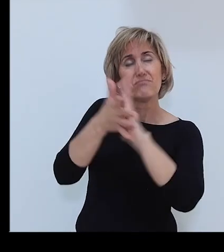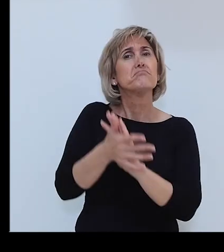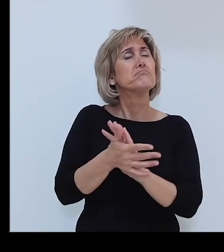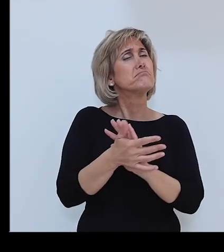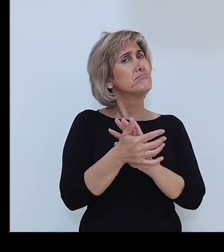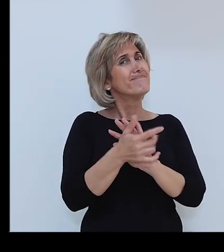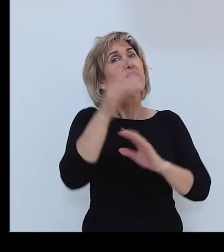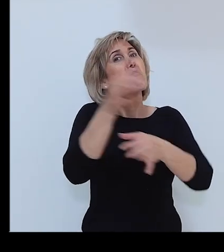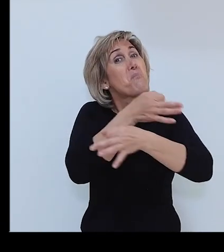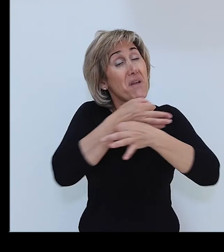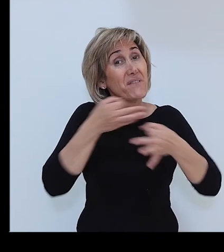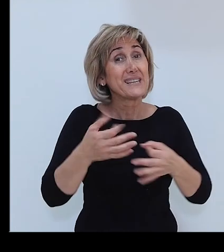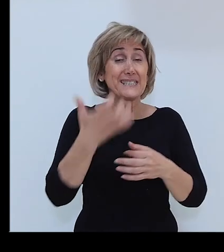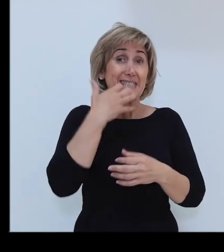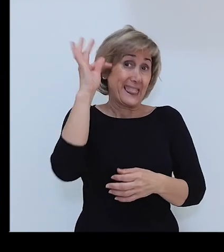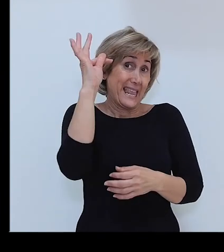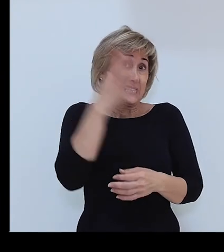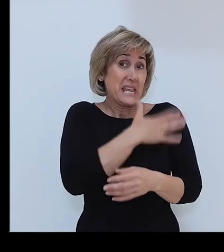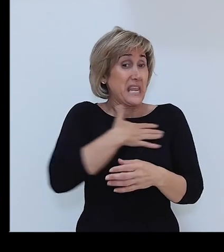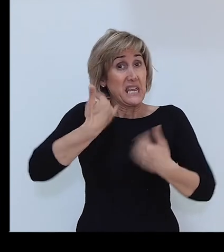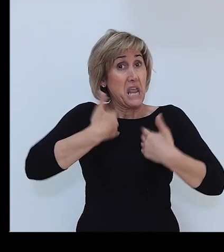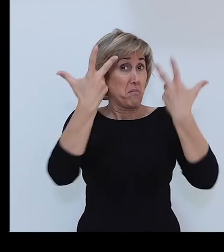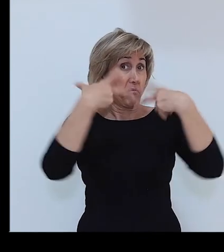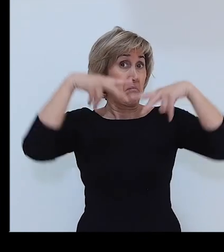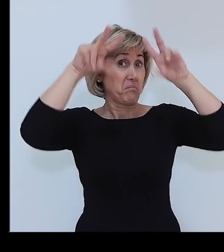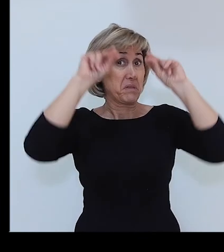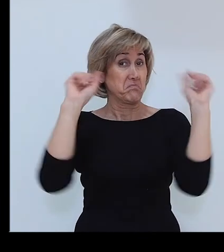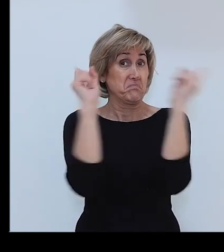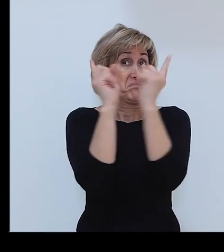hora de analizar cada uno de los temas a los que he hecho referencia.